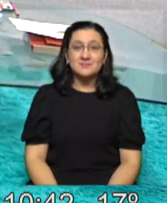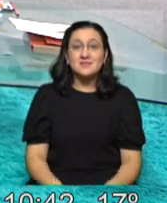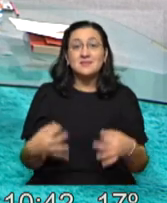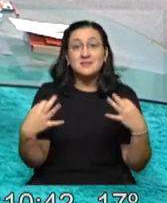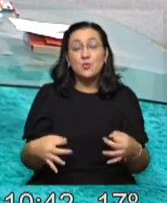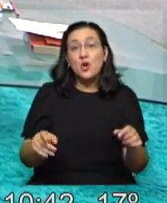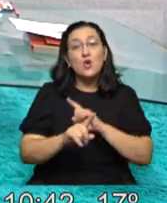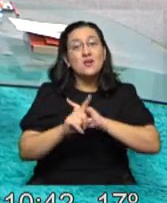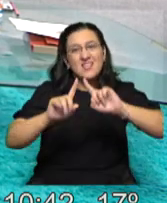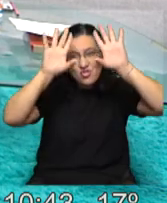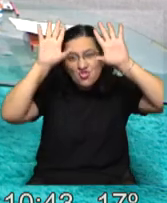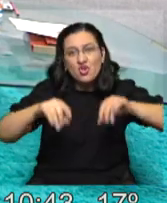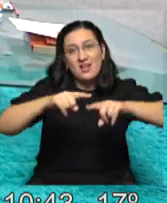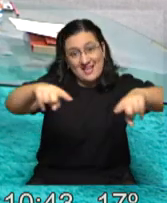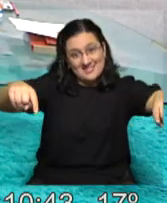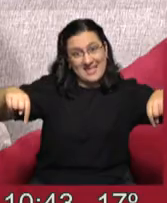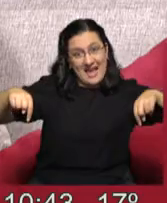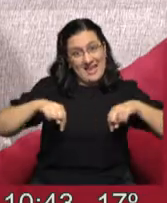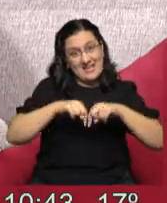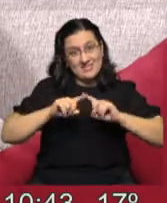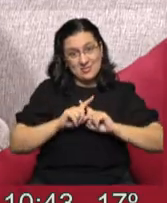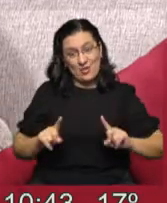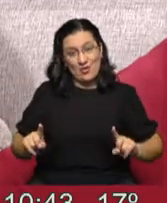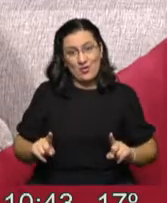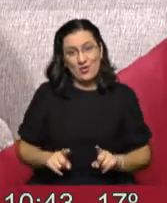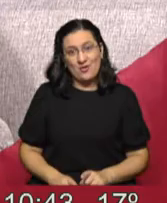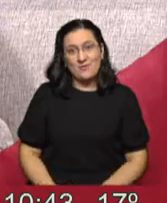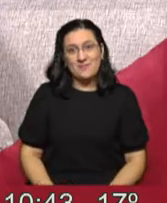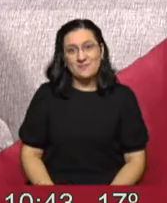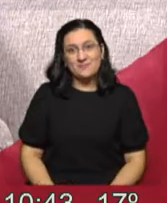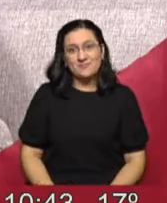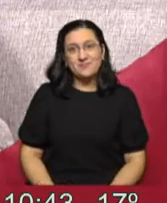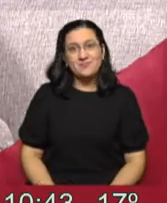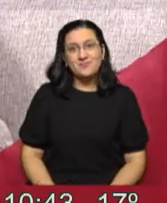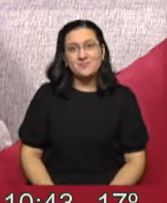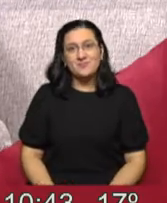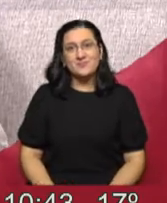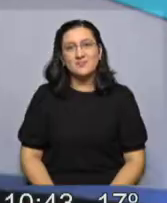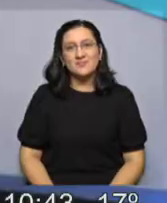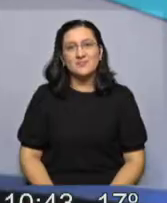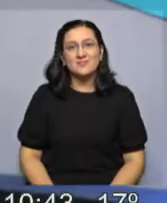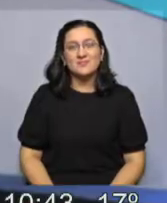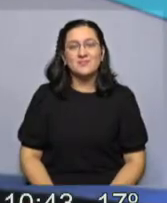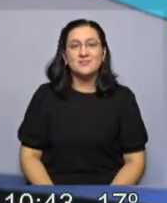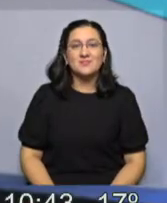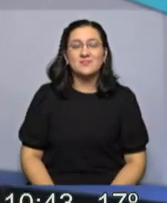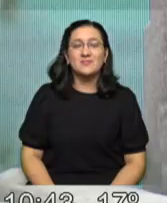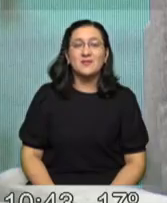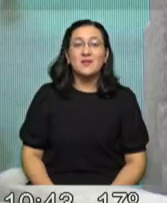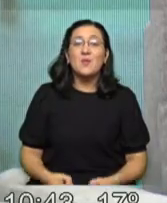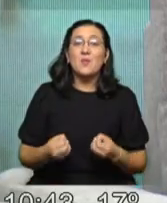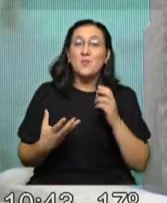en todas las salas, porque es. No, porque va de mocasines y medias. ¡Ah! Bueno,